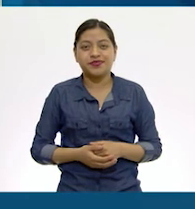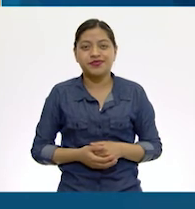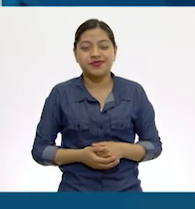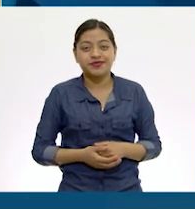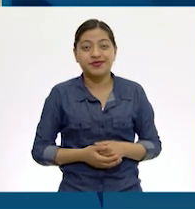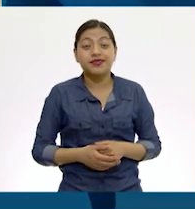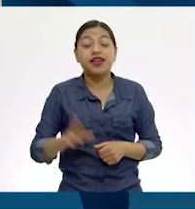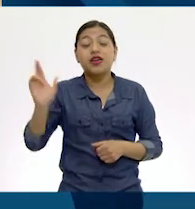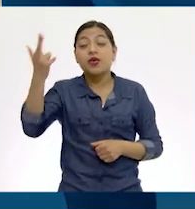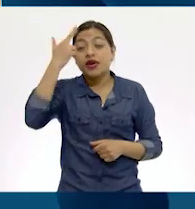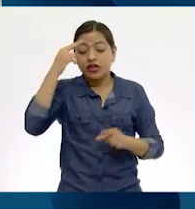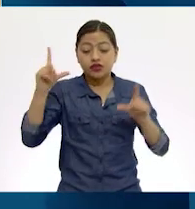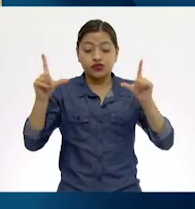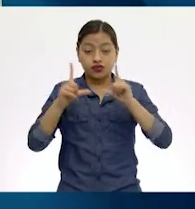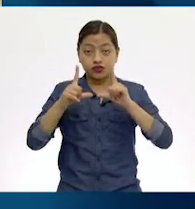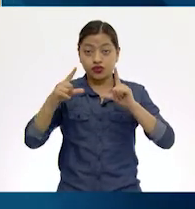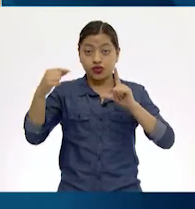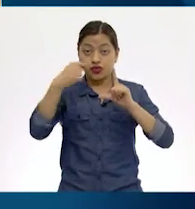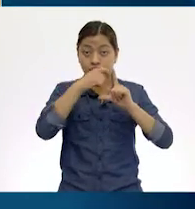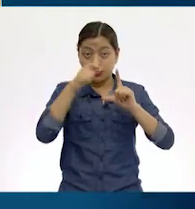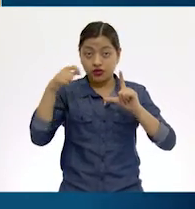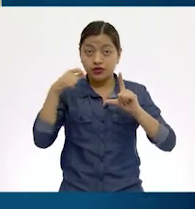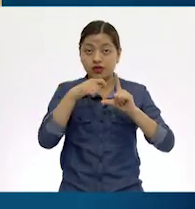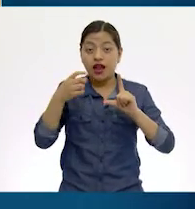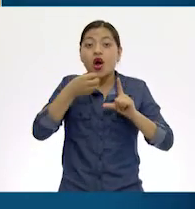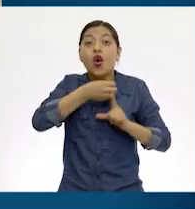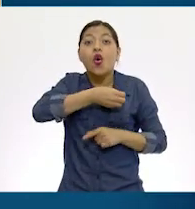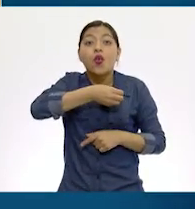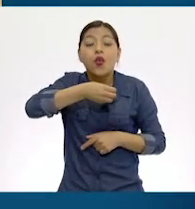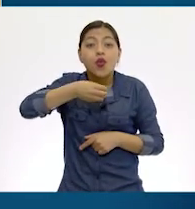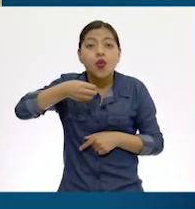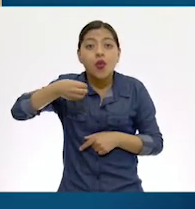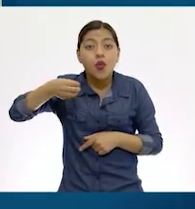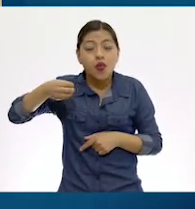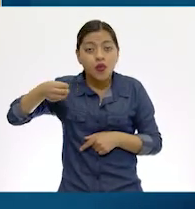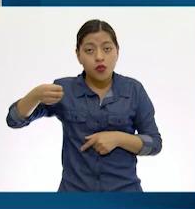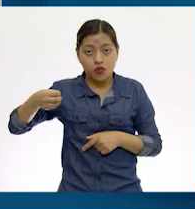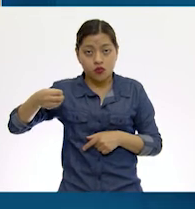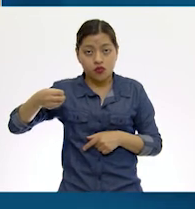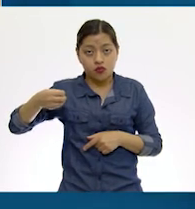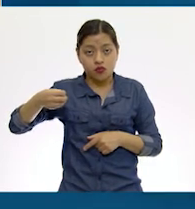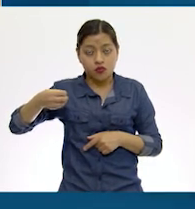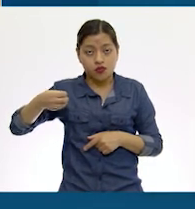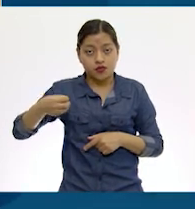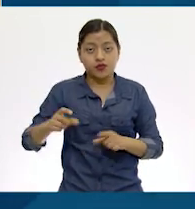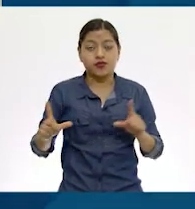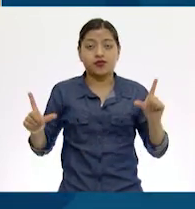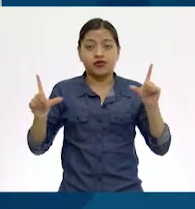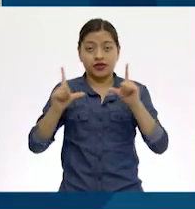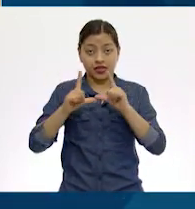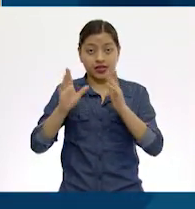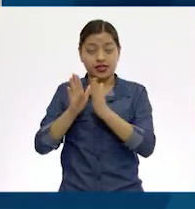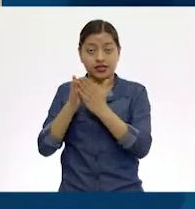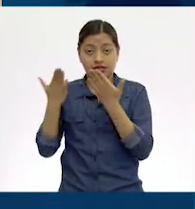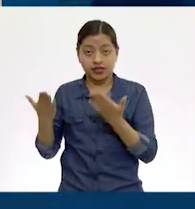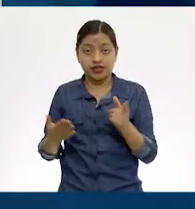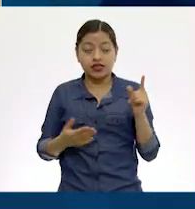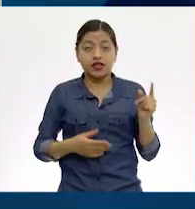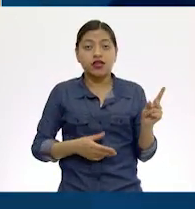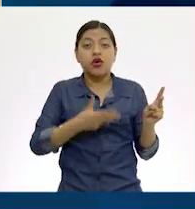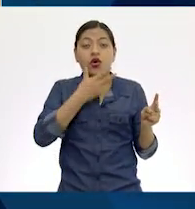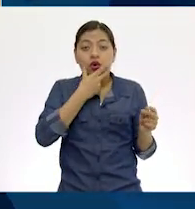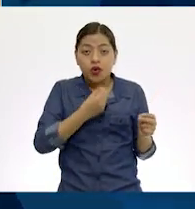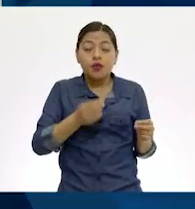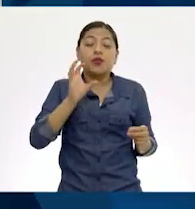los datos en las fichas, que estos llevan un orden. La ficha bibliográfica sería autor, autora